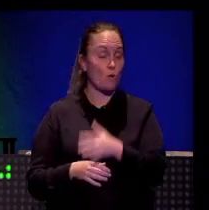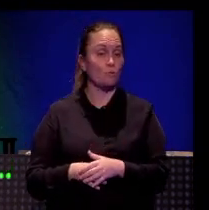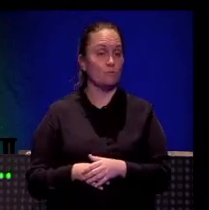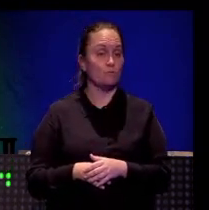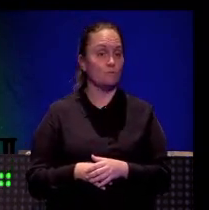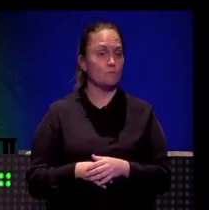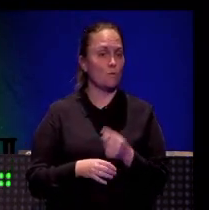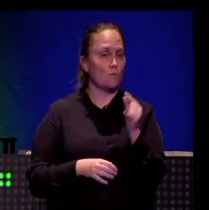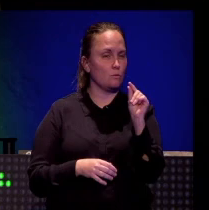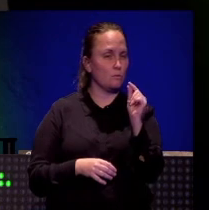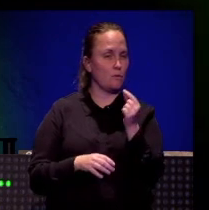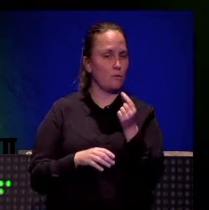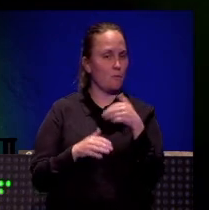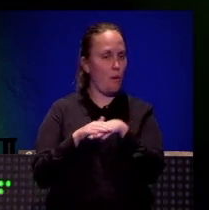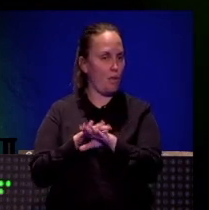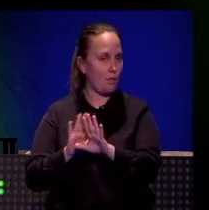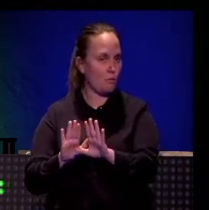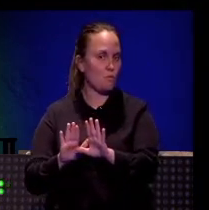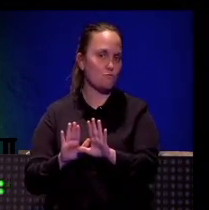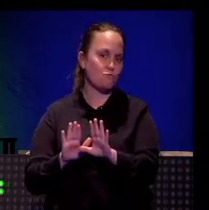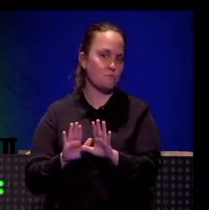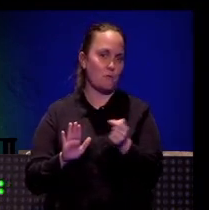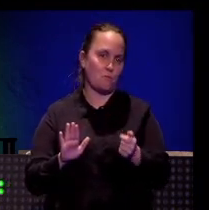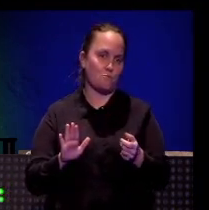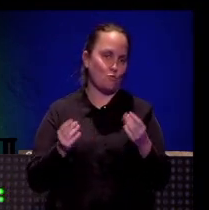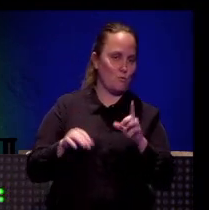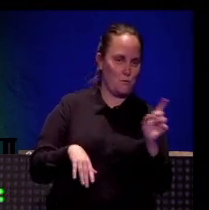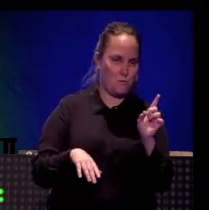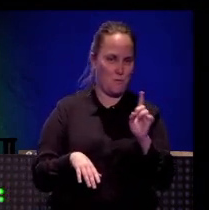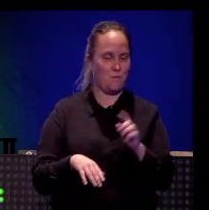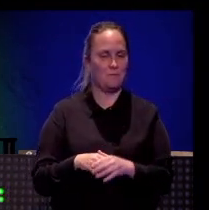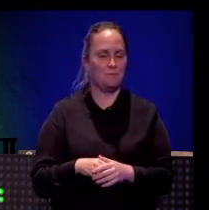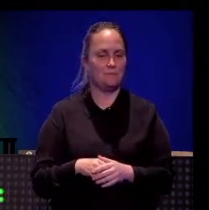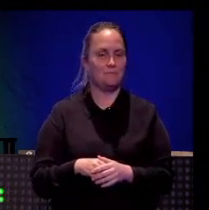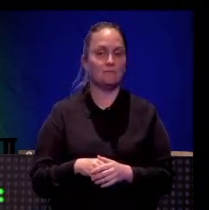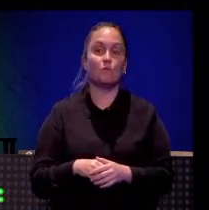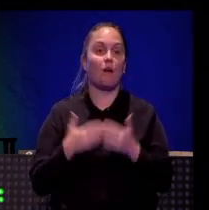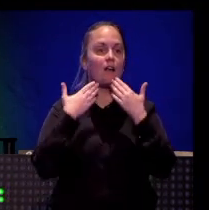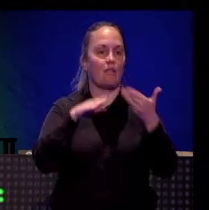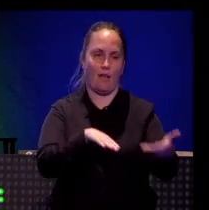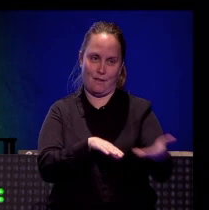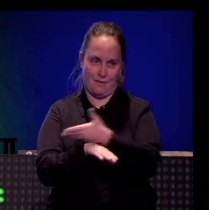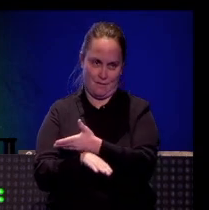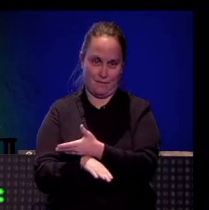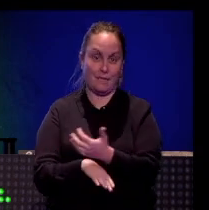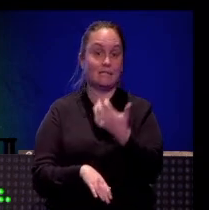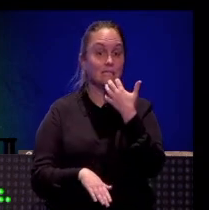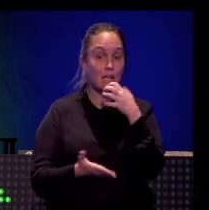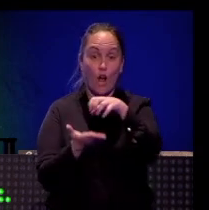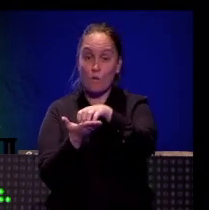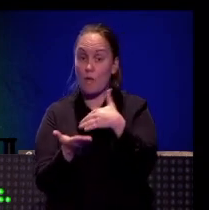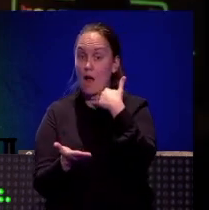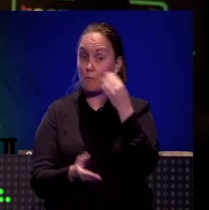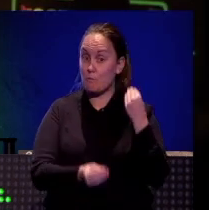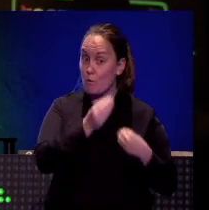unos minutillos no tampoco mucho más arriba antes de daros las gracias por si tenéis alguna duda alguna